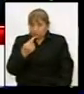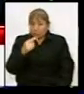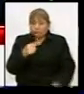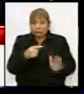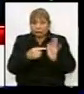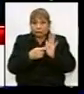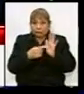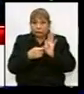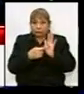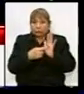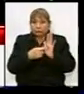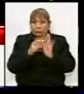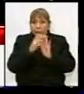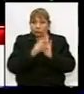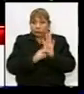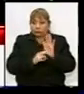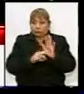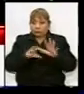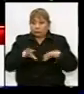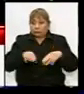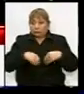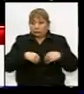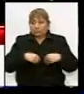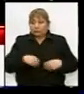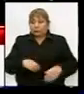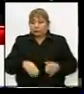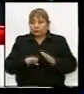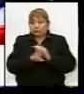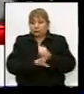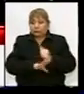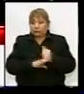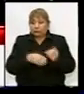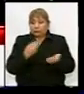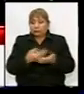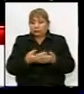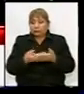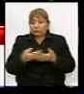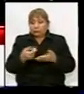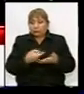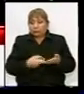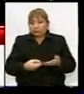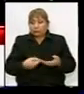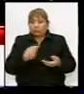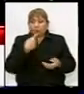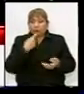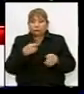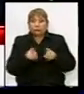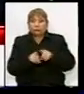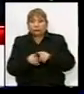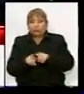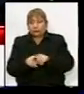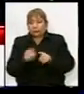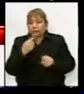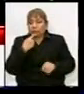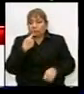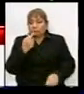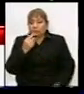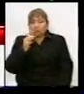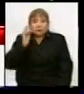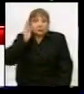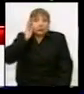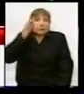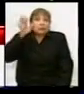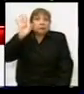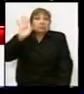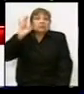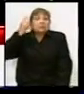en el proyecto que ha sido aprobado bajo el debate que se tuvo además señor presidente me imagino yo